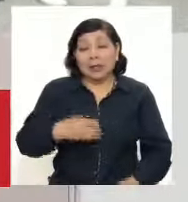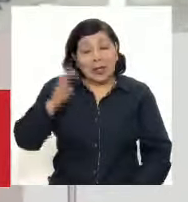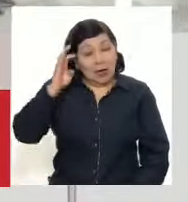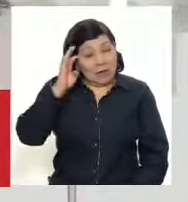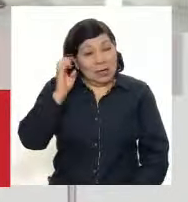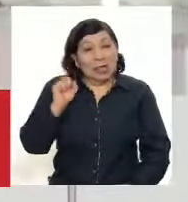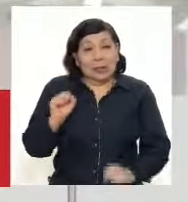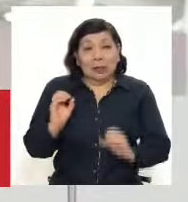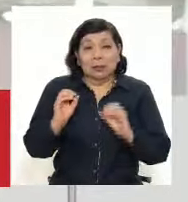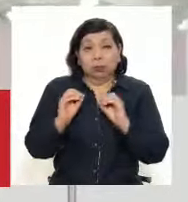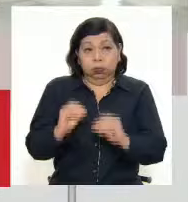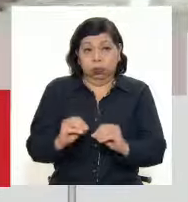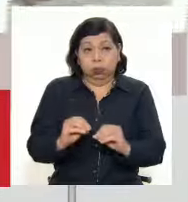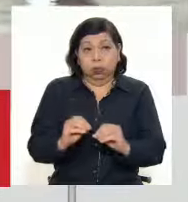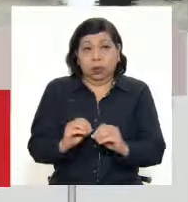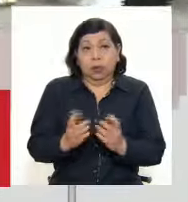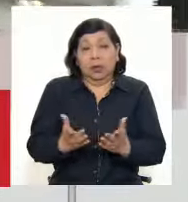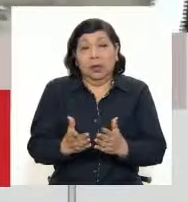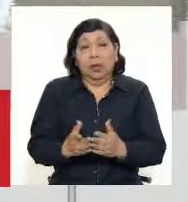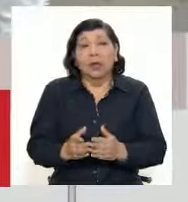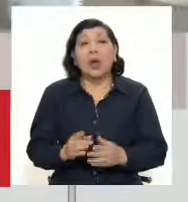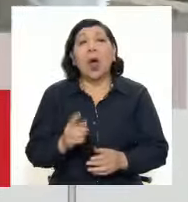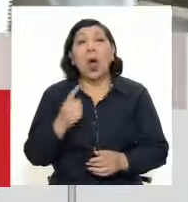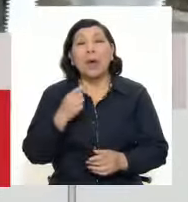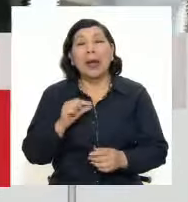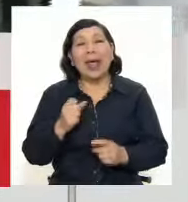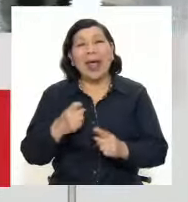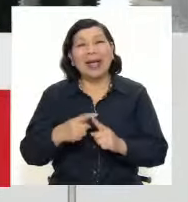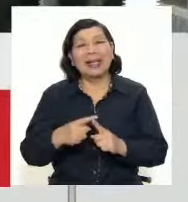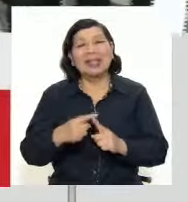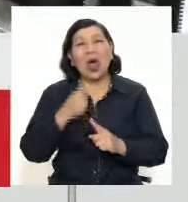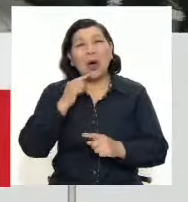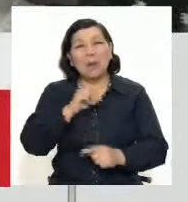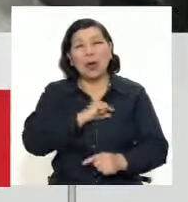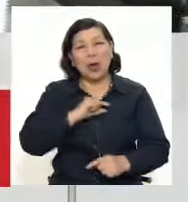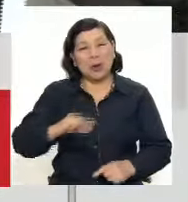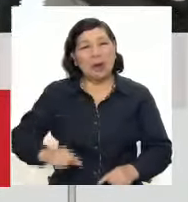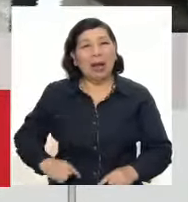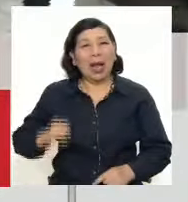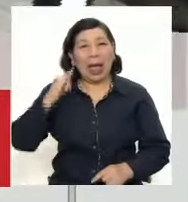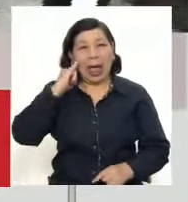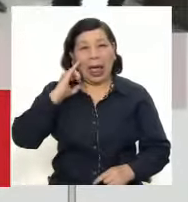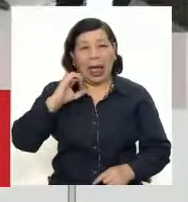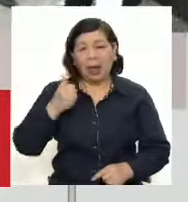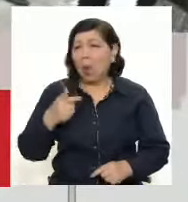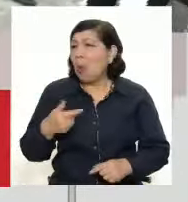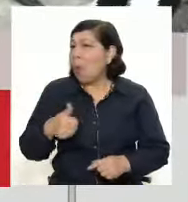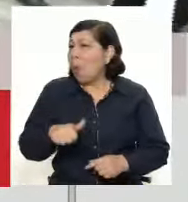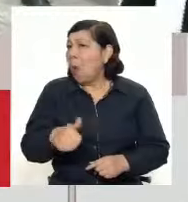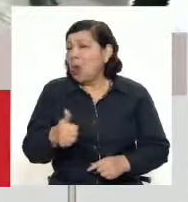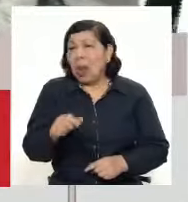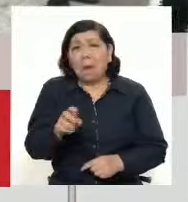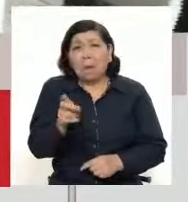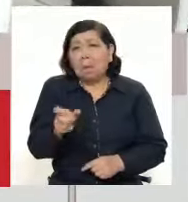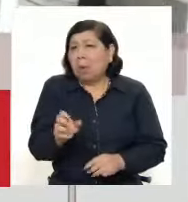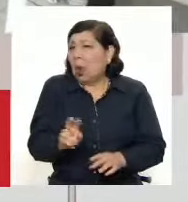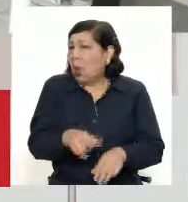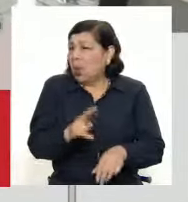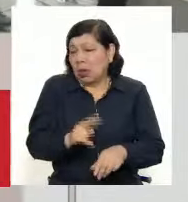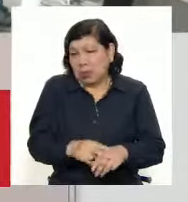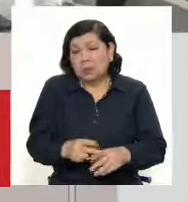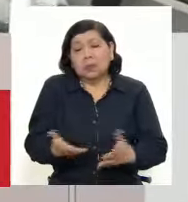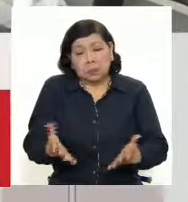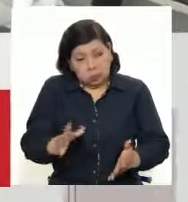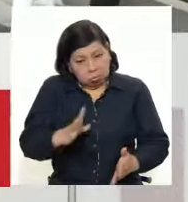Fujimori hayan dado cita, como el señor Sillones, ex gobernador regional de Ica, que hace su cola como cualquier otro ciudadano, ¿no? Eso dice